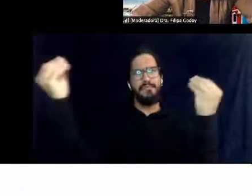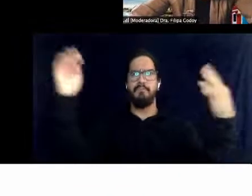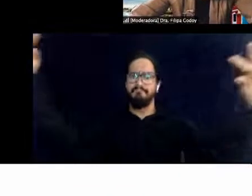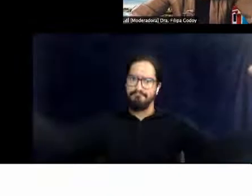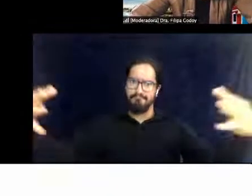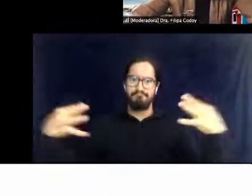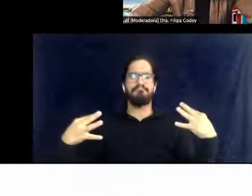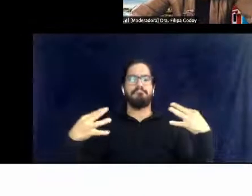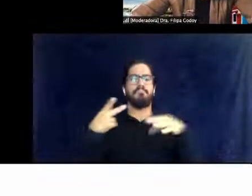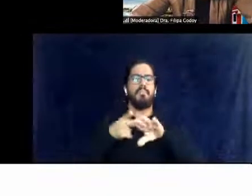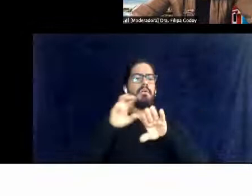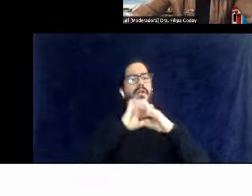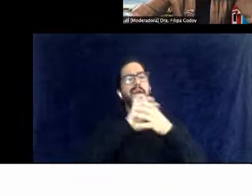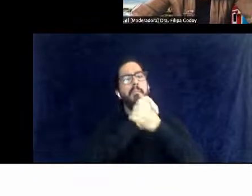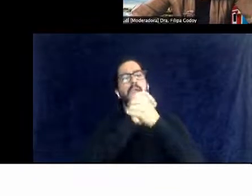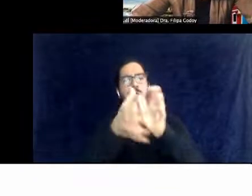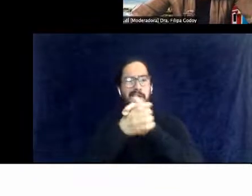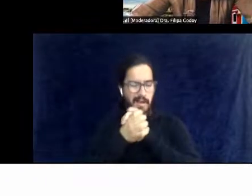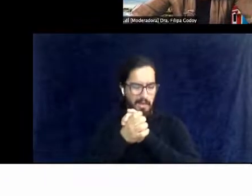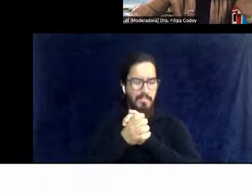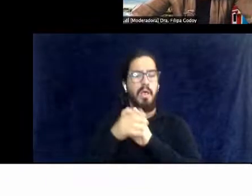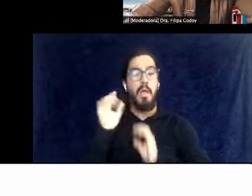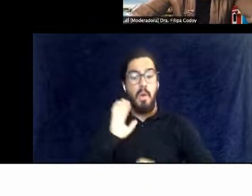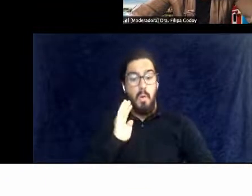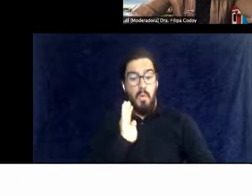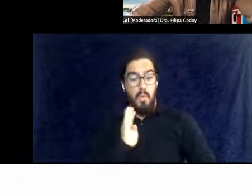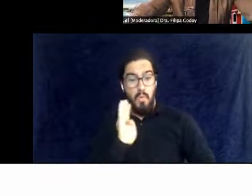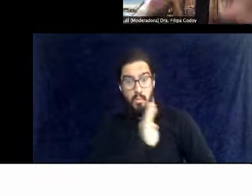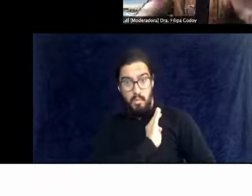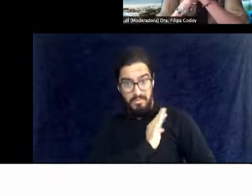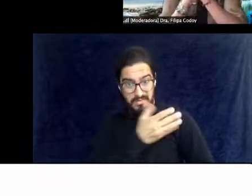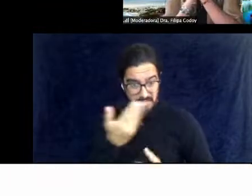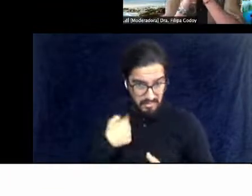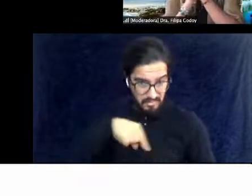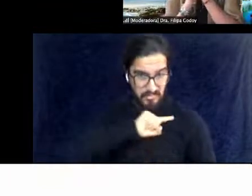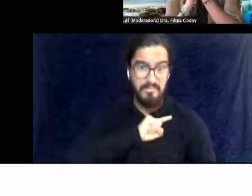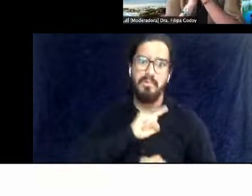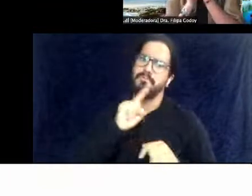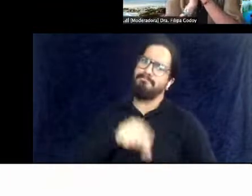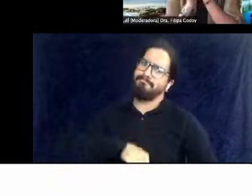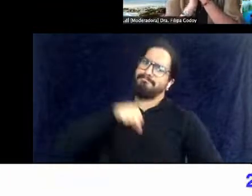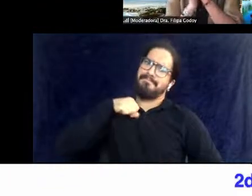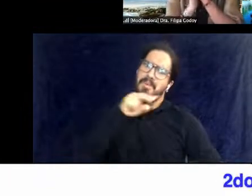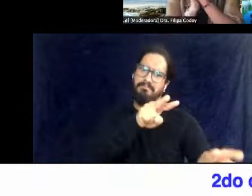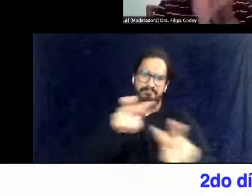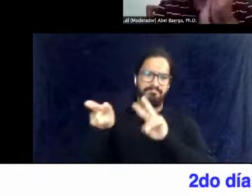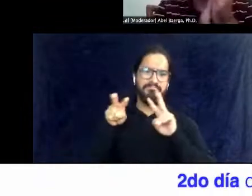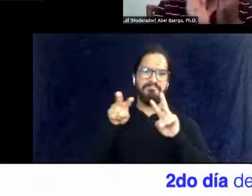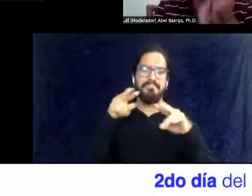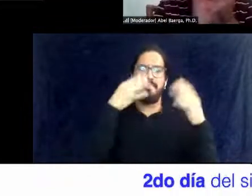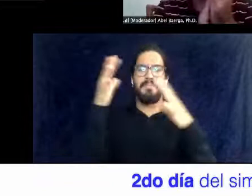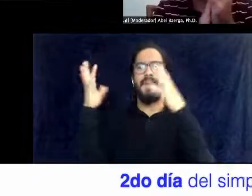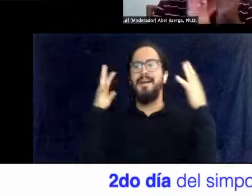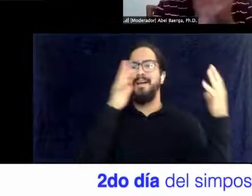de la AAAS está muy orgullosa de todos ustedes. Así que un aplauso virtual para todos.